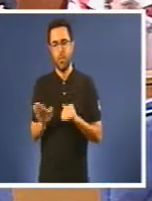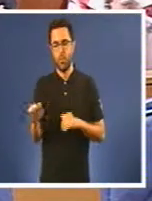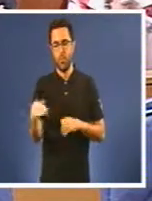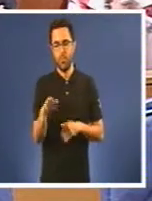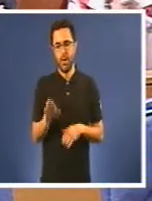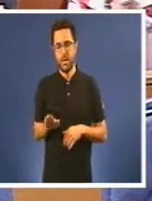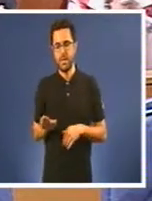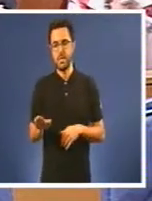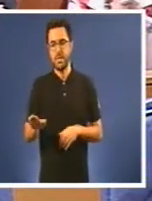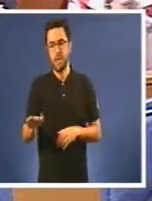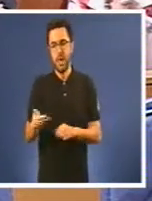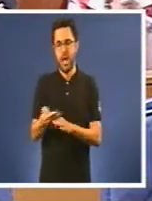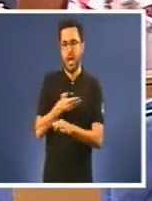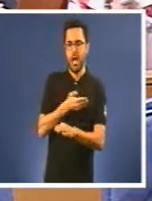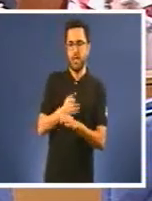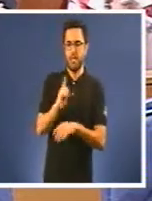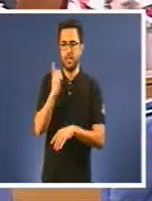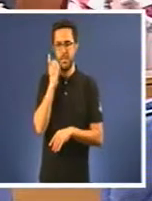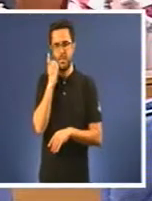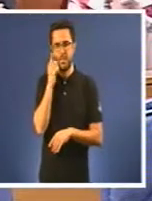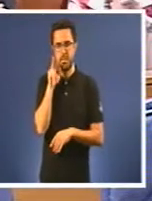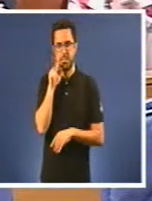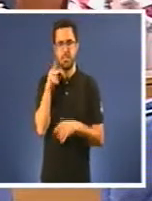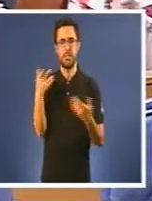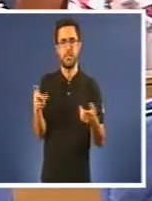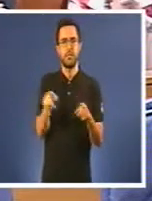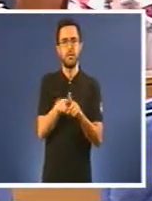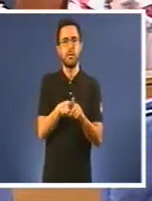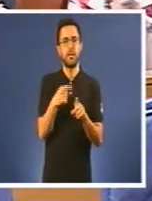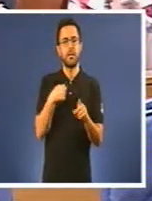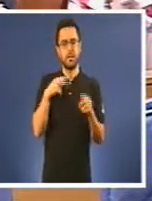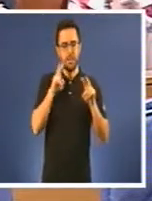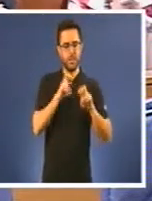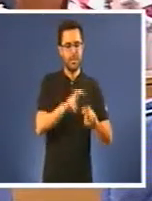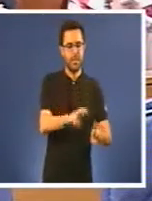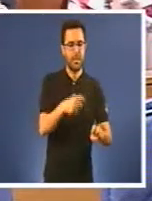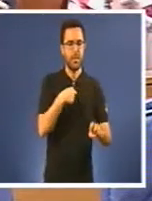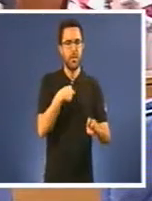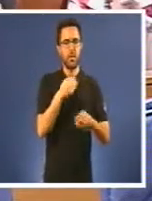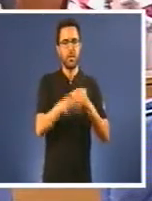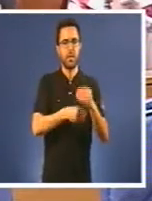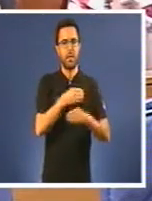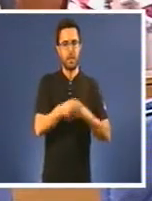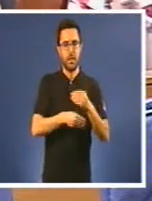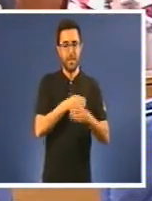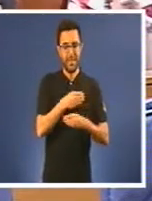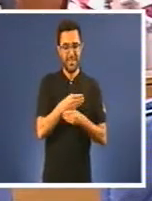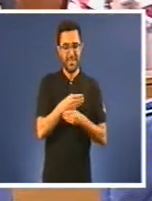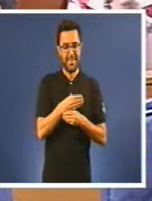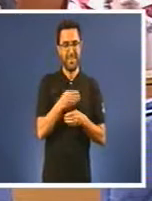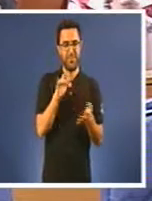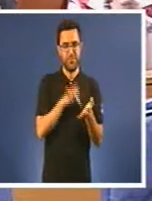añade el informe. Y termina diciendo: la investigación realizada por la CIAF es independiente de